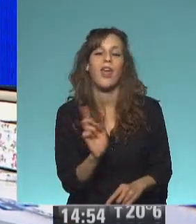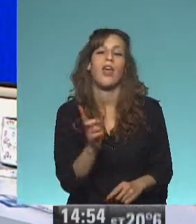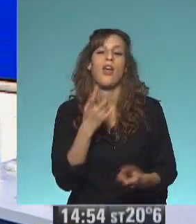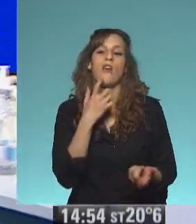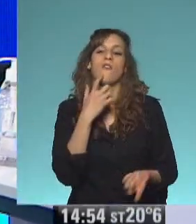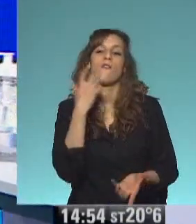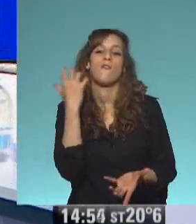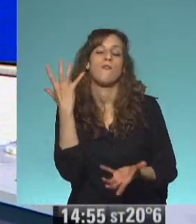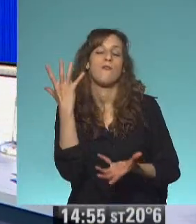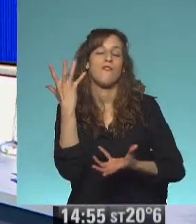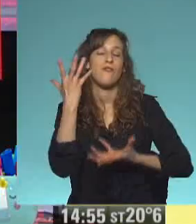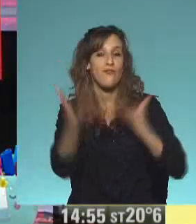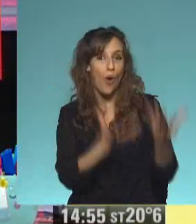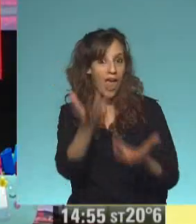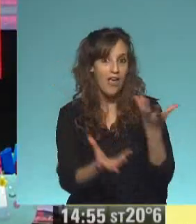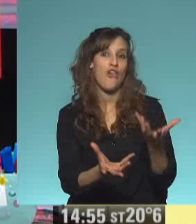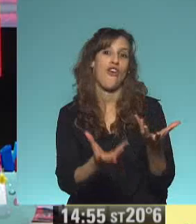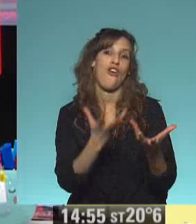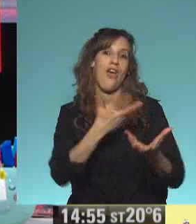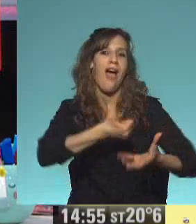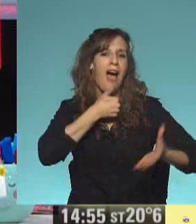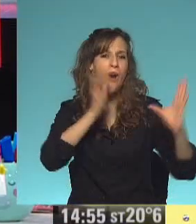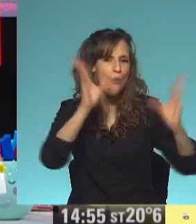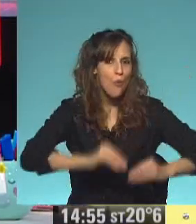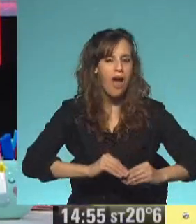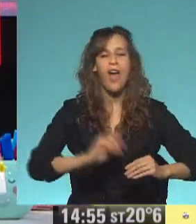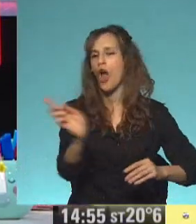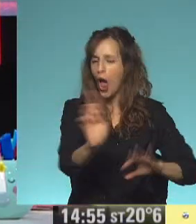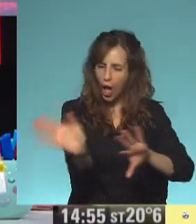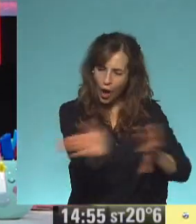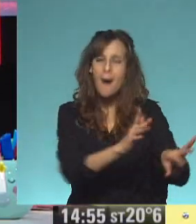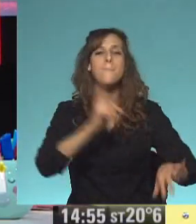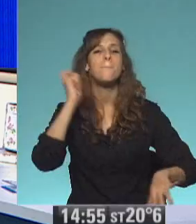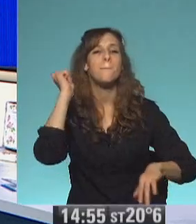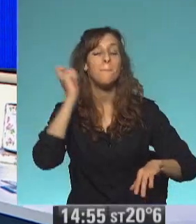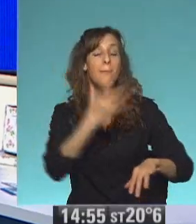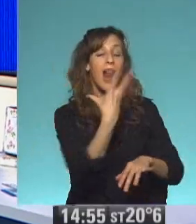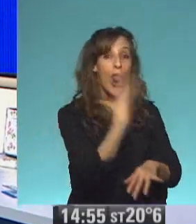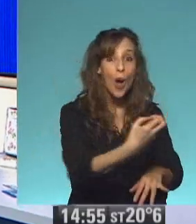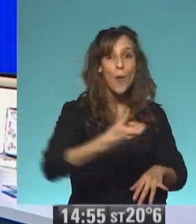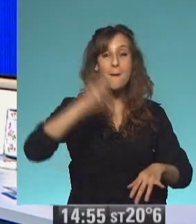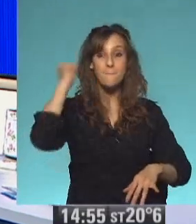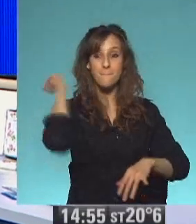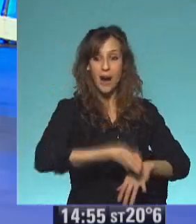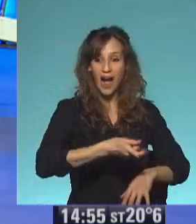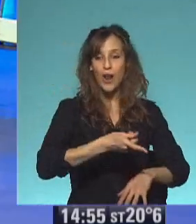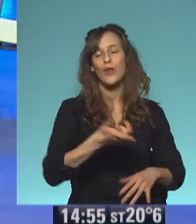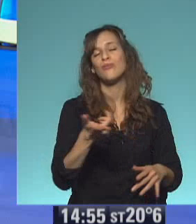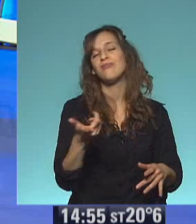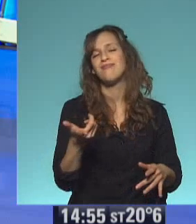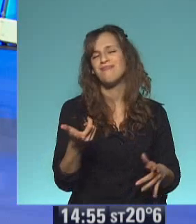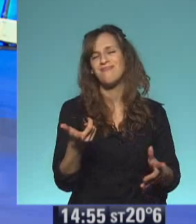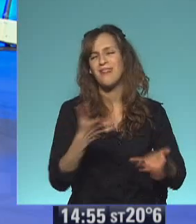pegarle al palo. No, el fuego no quiere pegarle al palo porque el palo le quería pegar al palo. Sí, sí. Y el palo le pegaba el agua en el fuego. Es infinita,